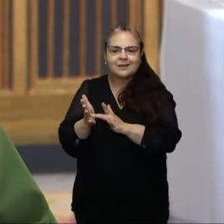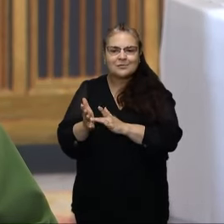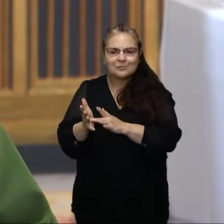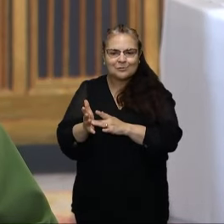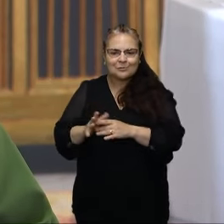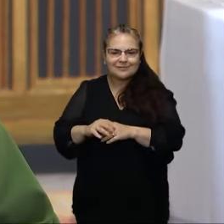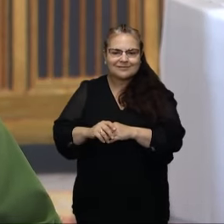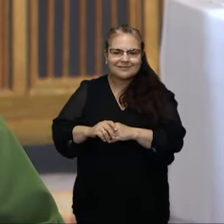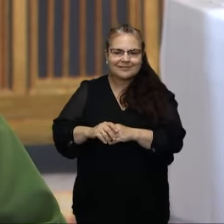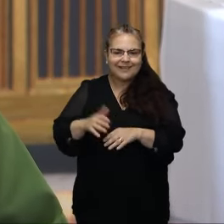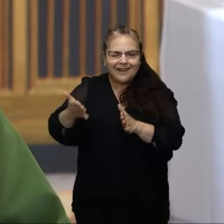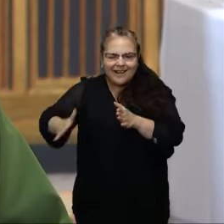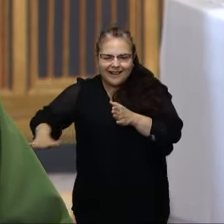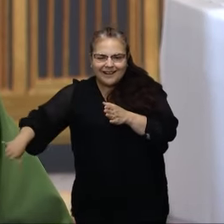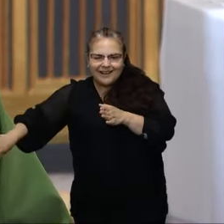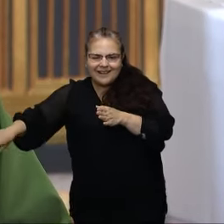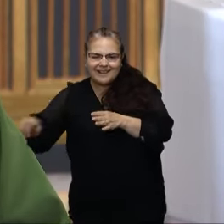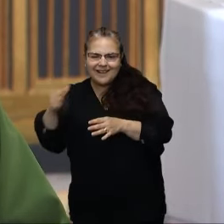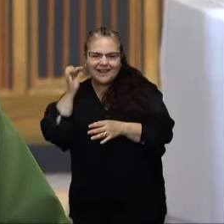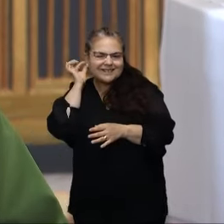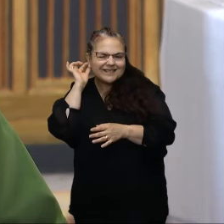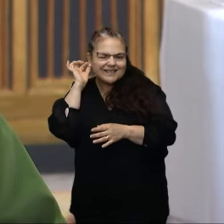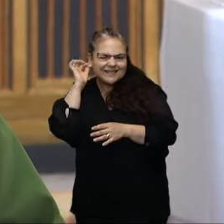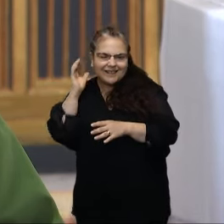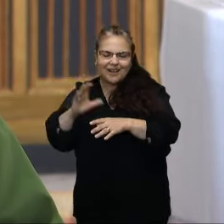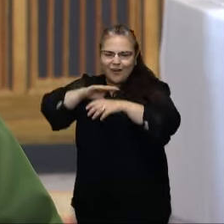mano y ella se levantó.